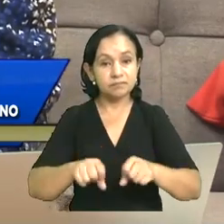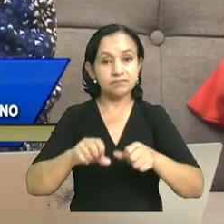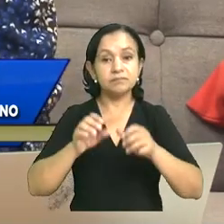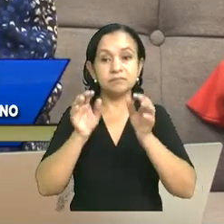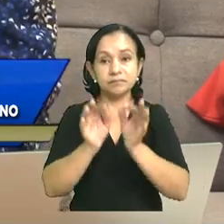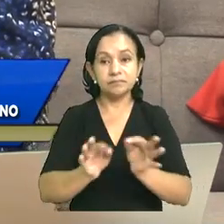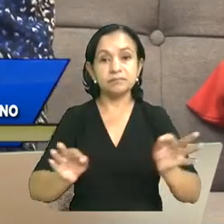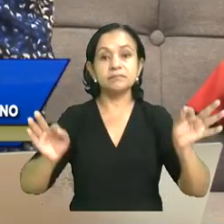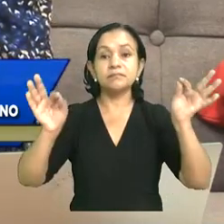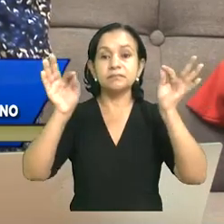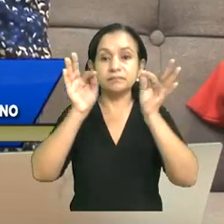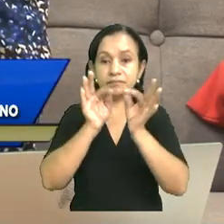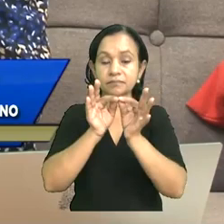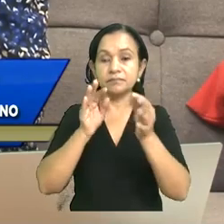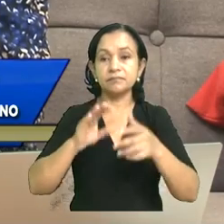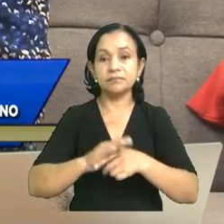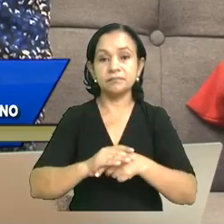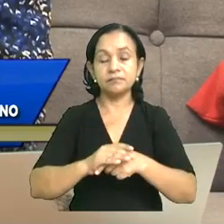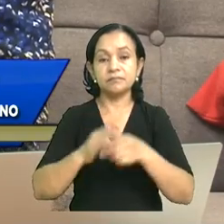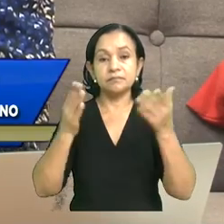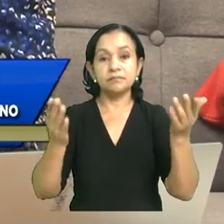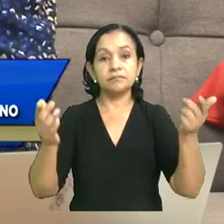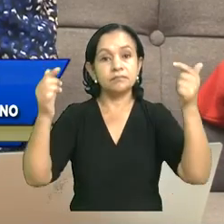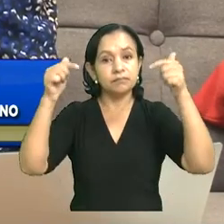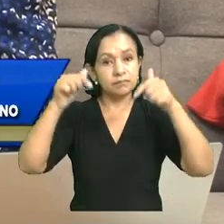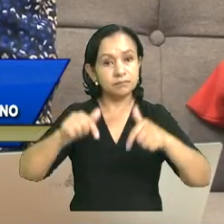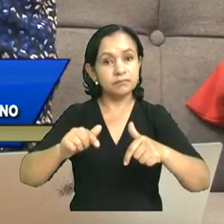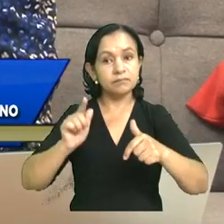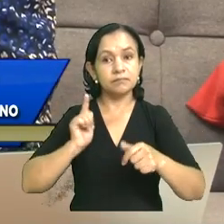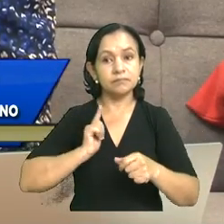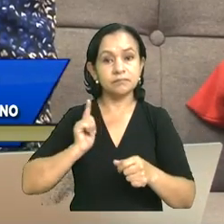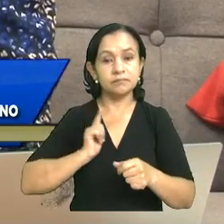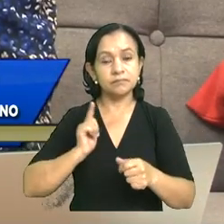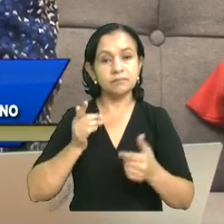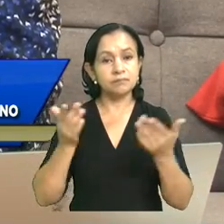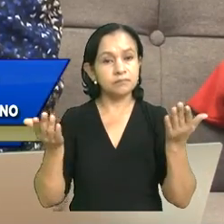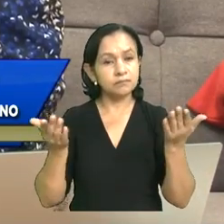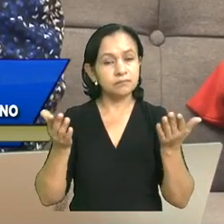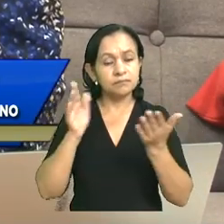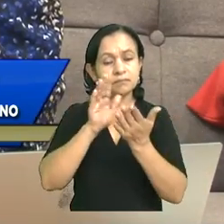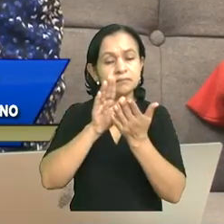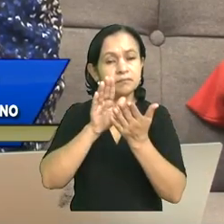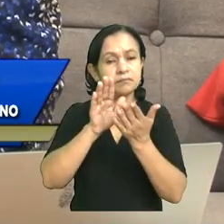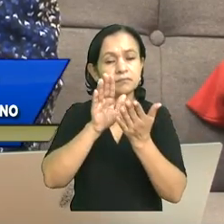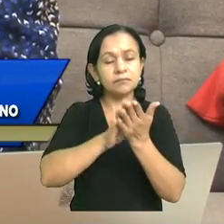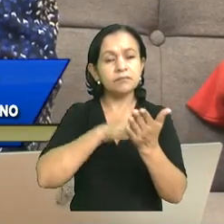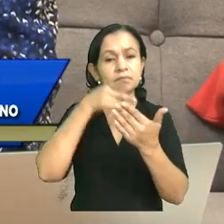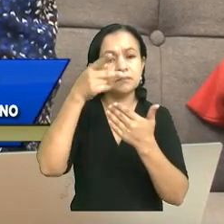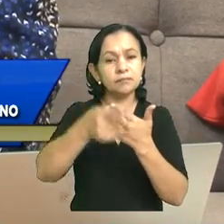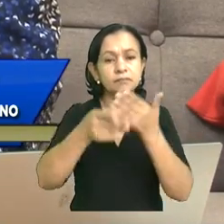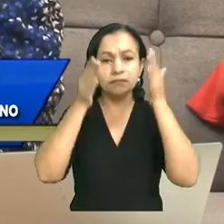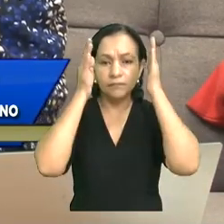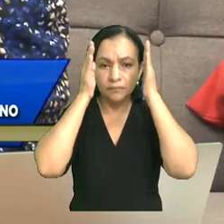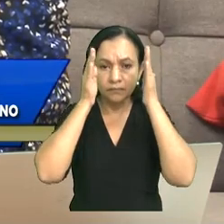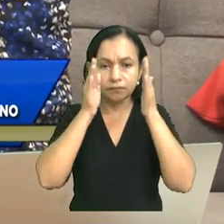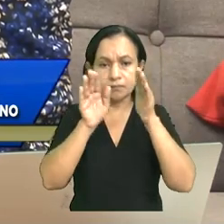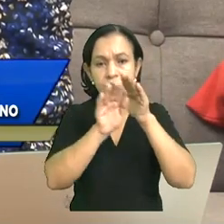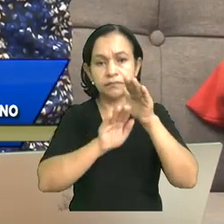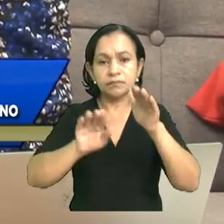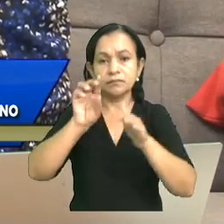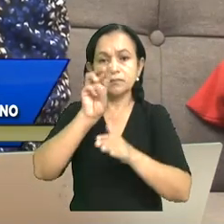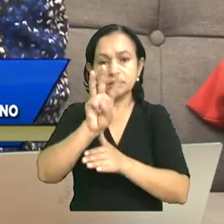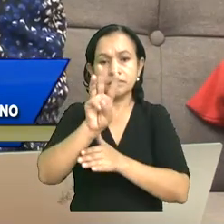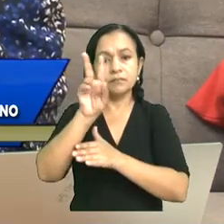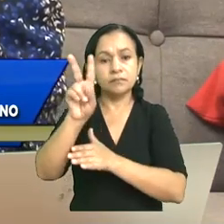okay, es importantísimo. Nosotros hasta ahora tenemos programado para este año atender a más de